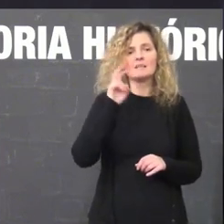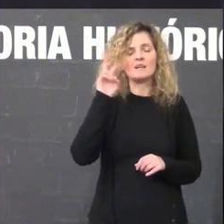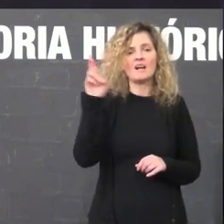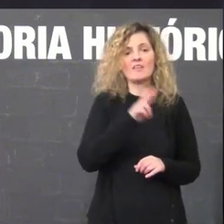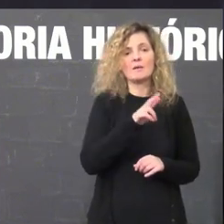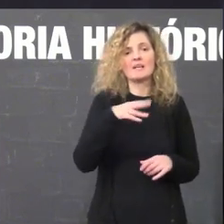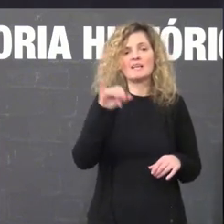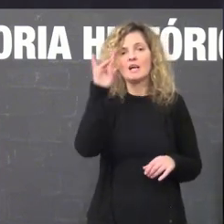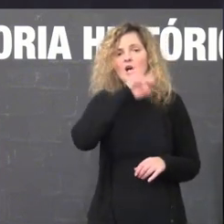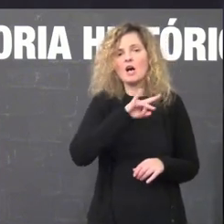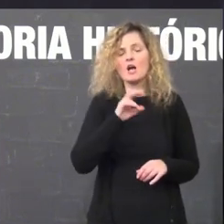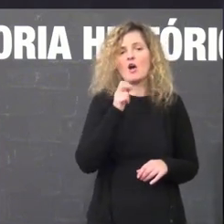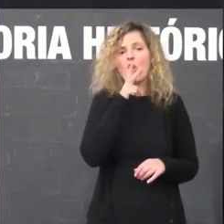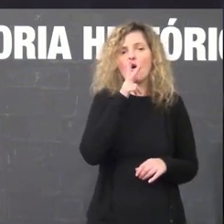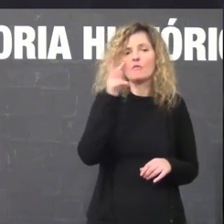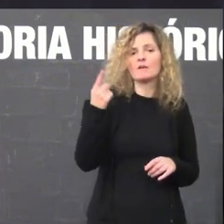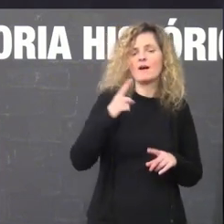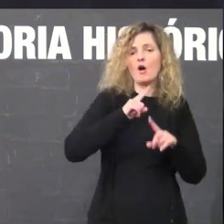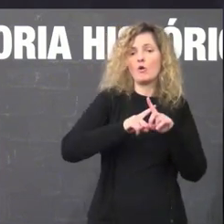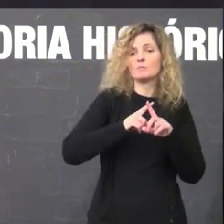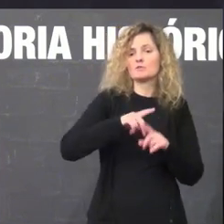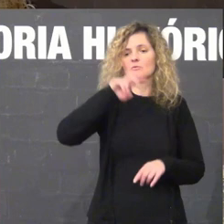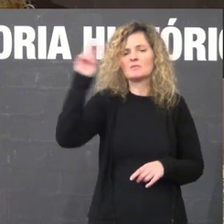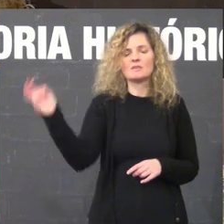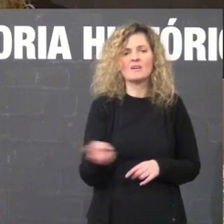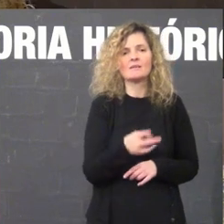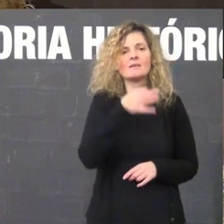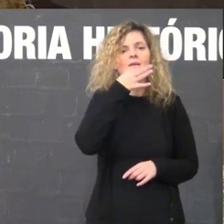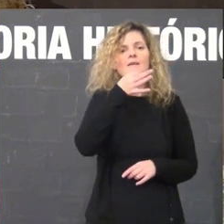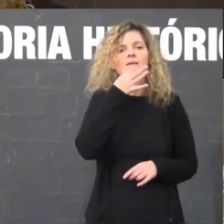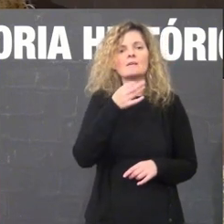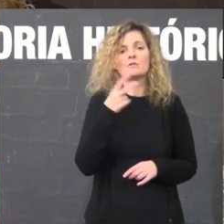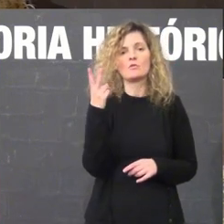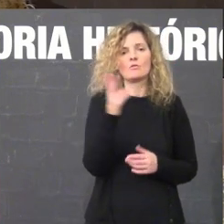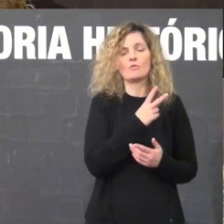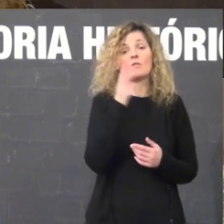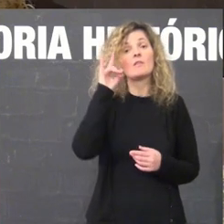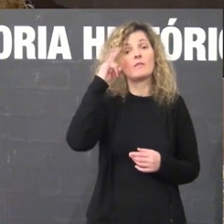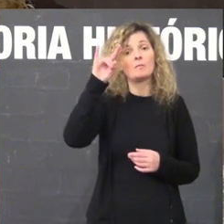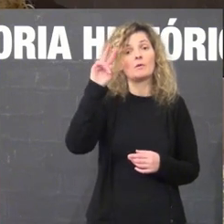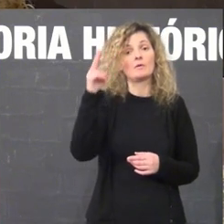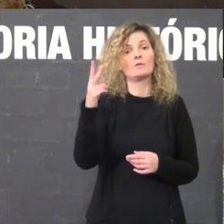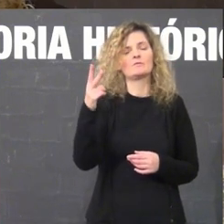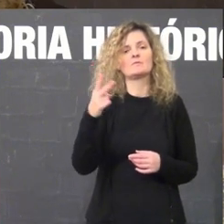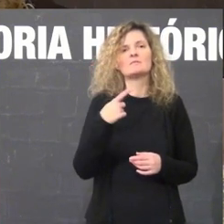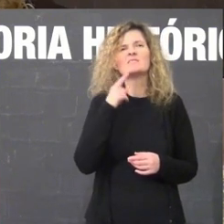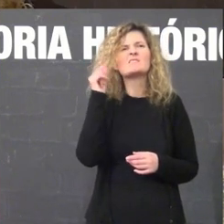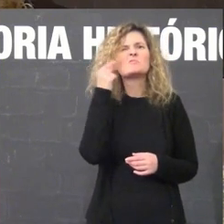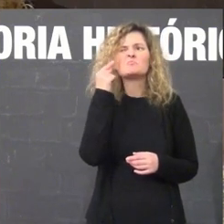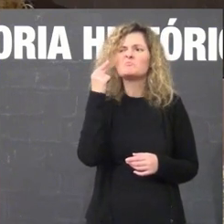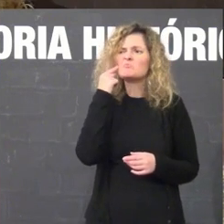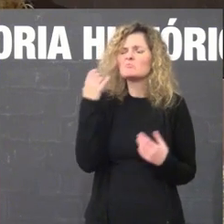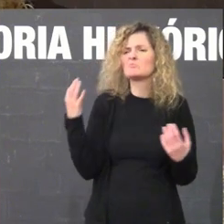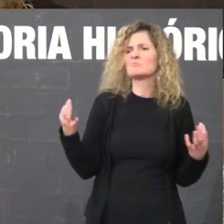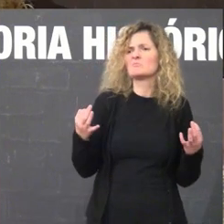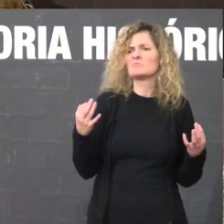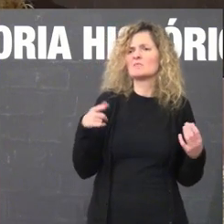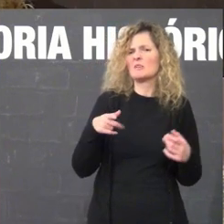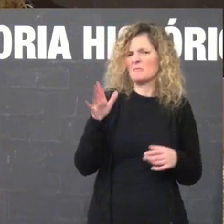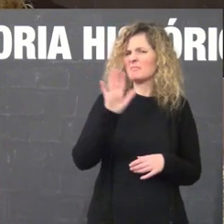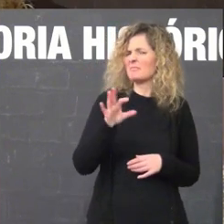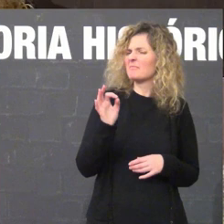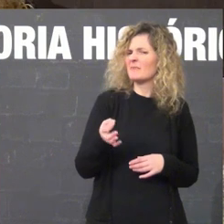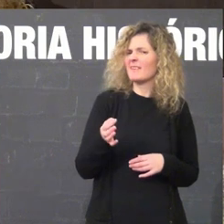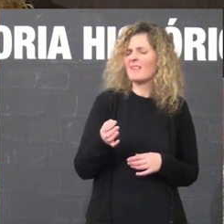ni homofobia ni homosexualidad Ese es el relato de los dos demonios de qué nos suena de qué no suena eso verdad